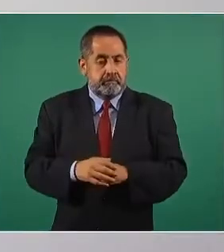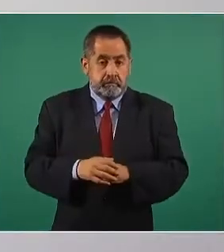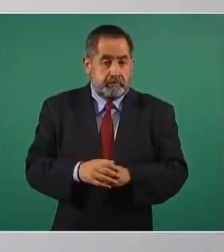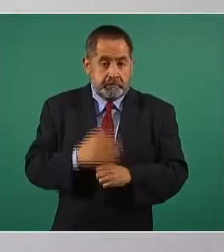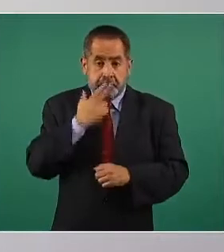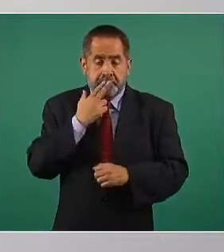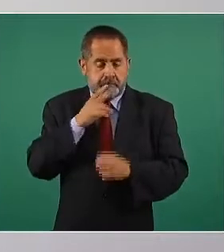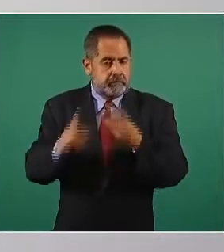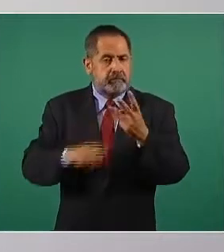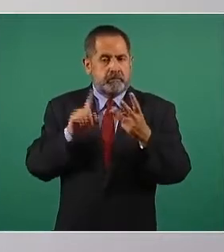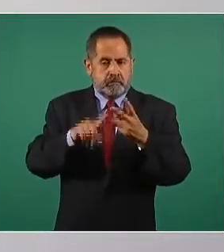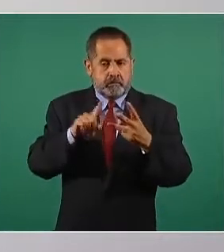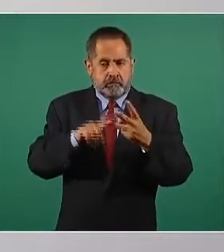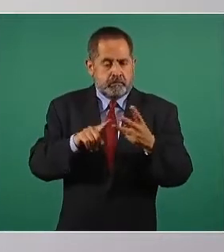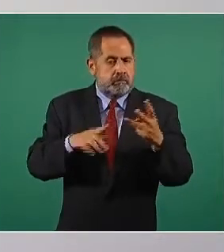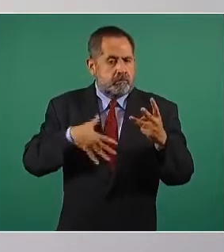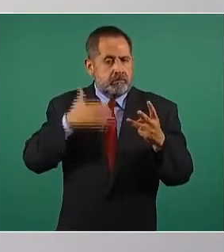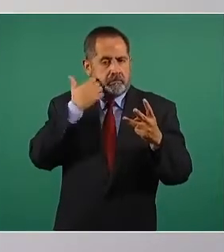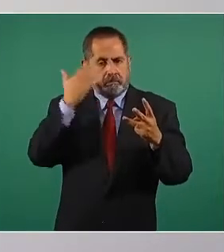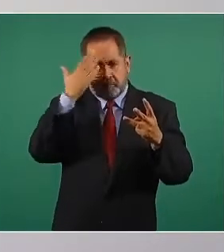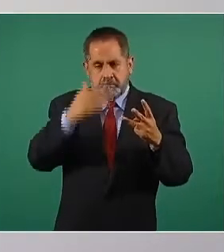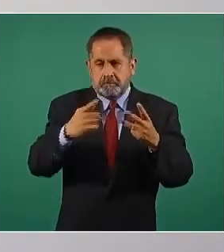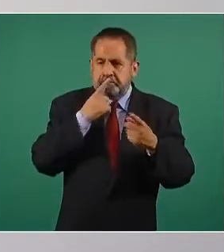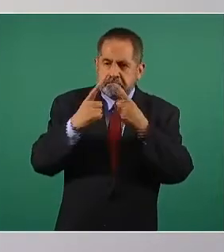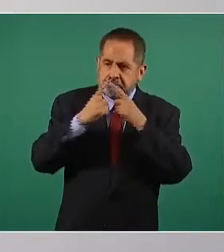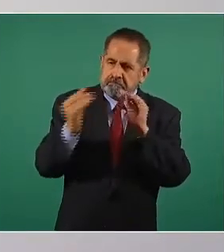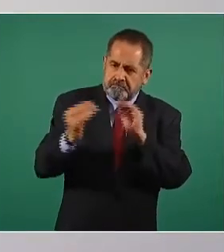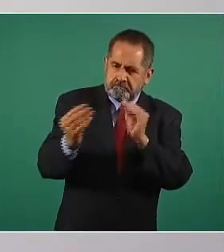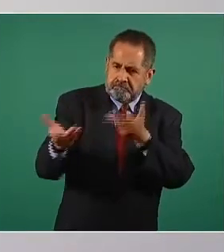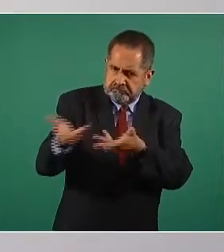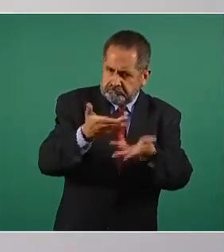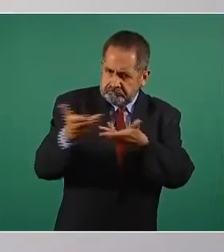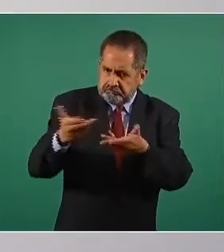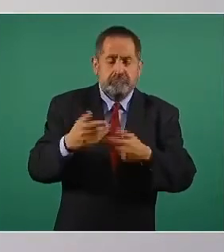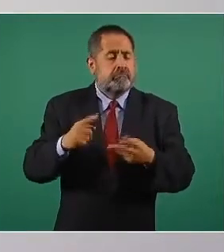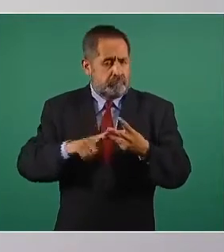Tercero, me interesa mucho el debate,